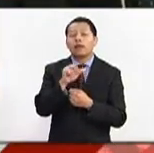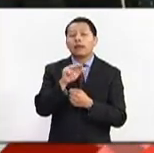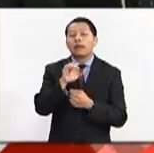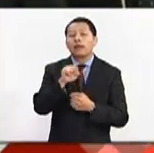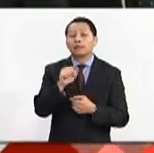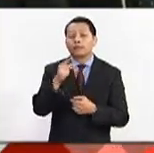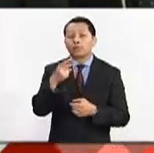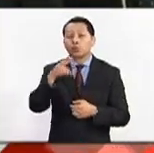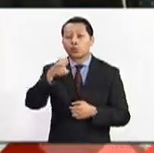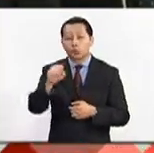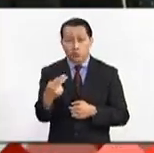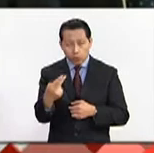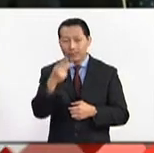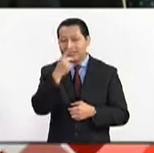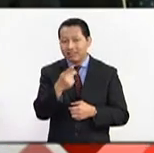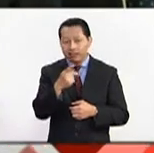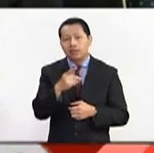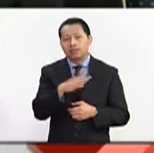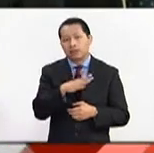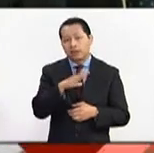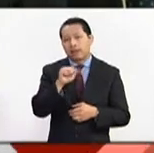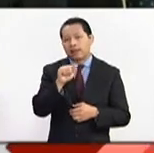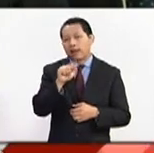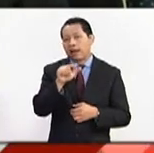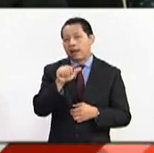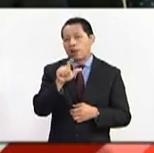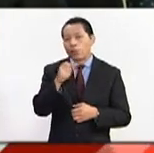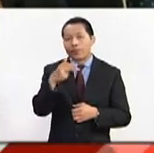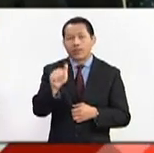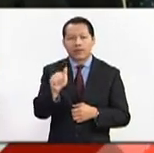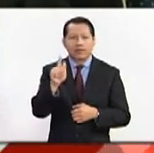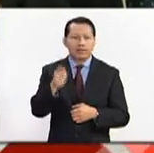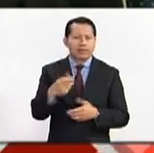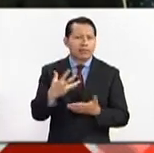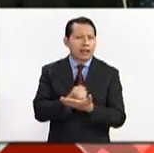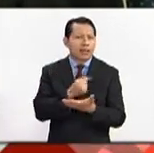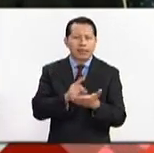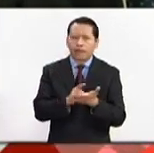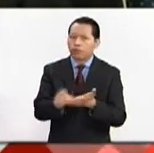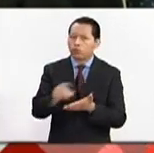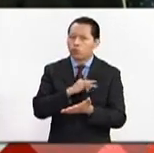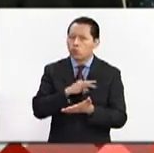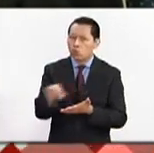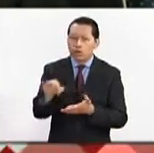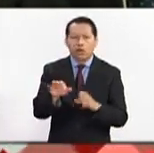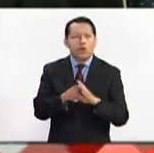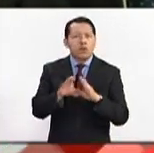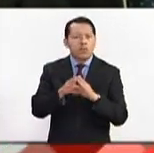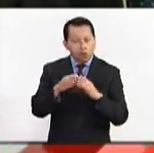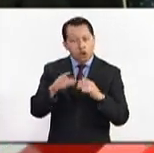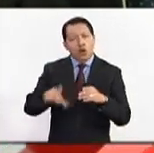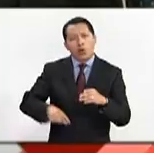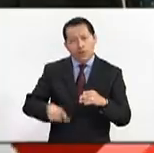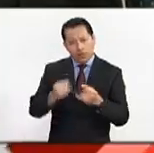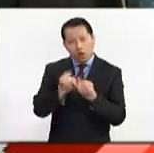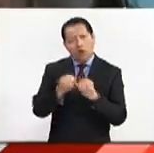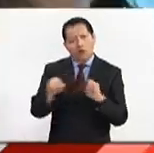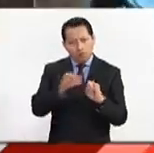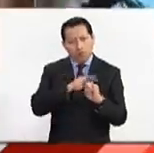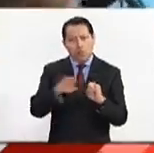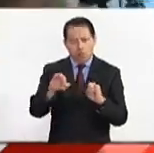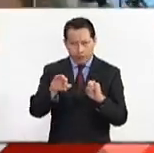Puigdemont, aseguró que la comunidad autónoma de Cataluña se ha ganado el derecho a tener un Estado independiente que se constituya en forma